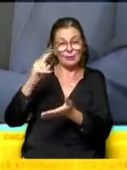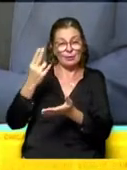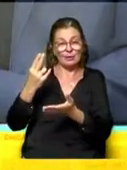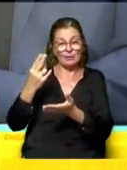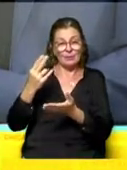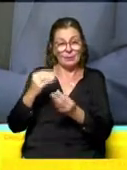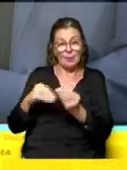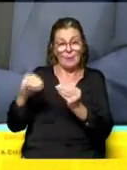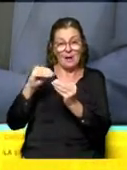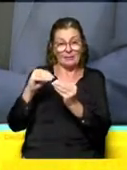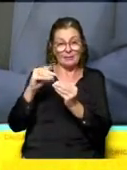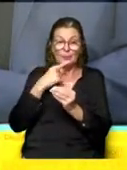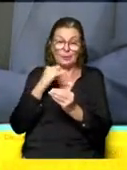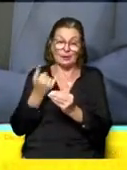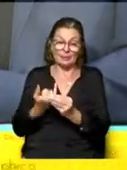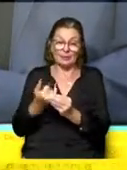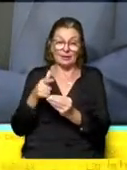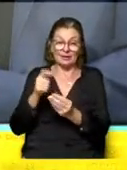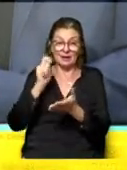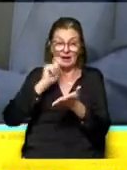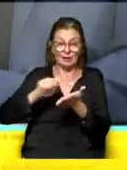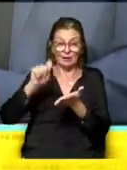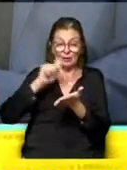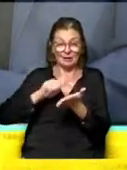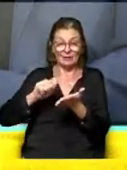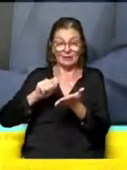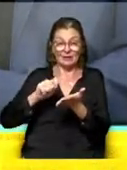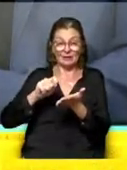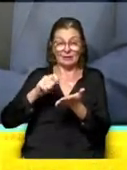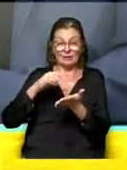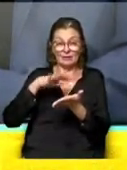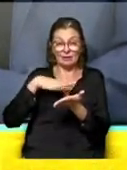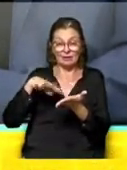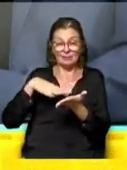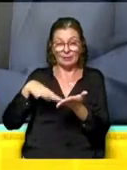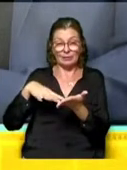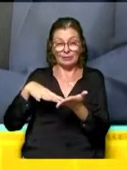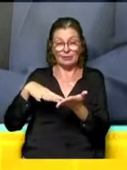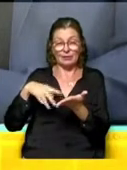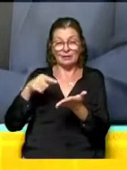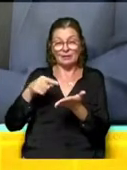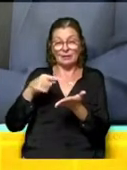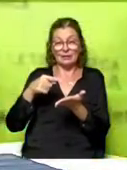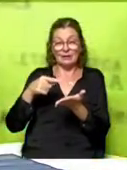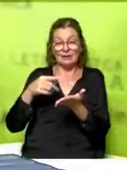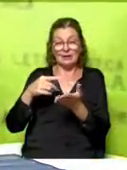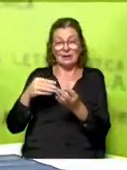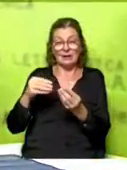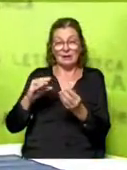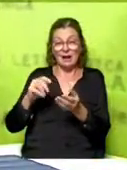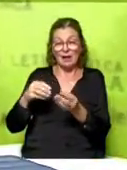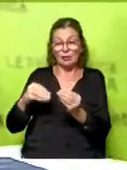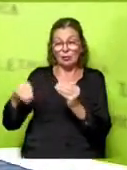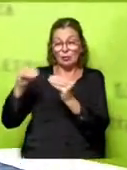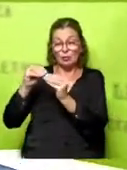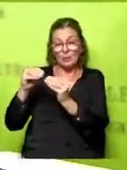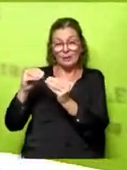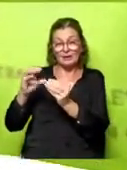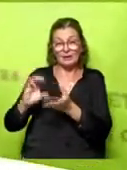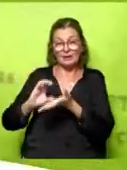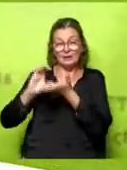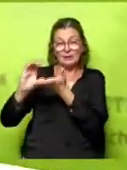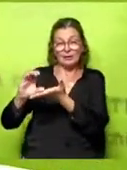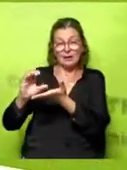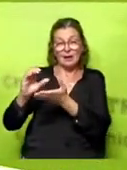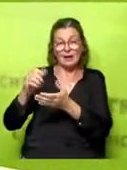hayan incrementado, y eso lo escribe Ana Balsa, y estoy leyendo claramente, la suma de estas transferencias, las de las asignaciones